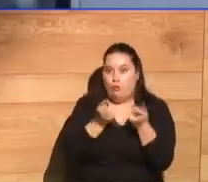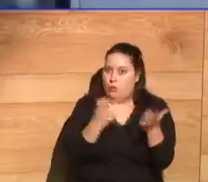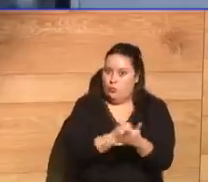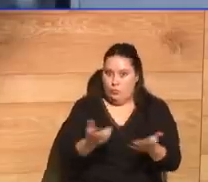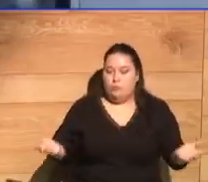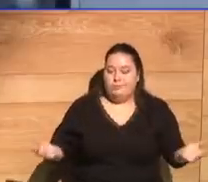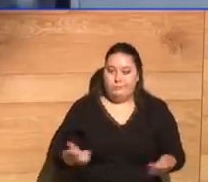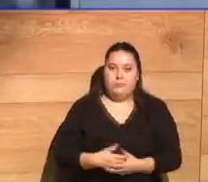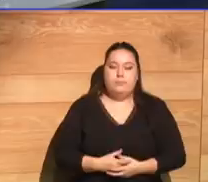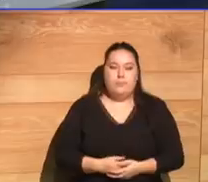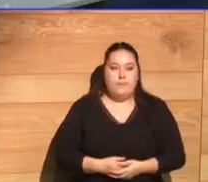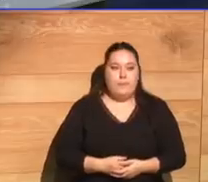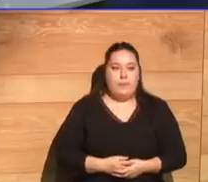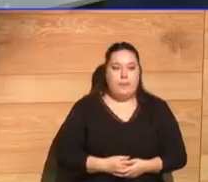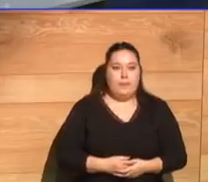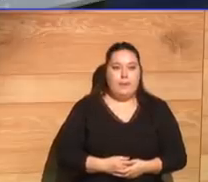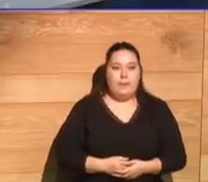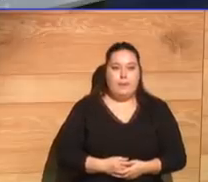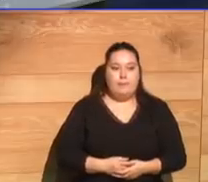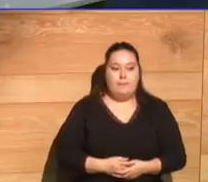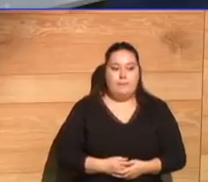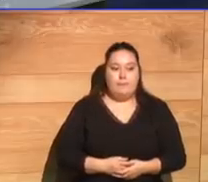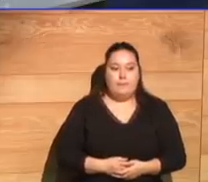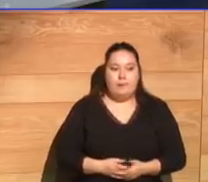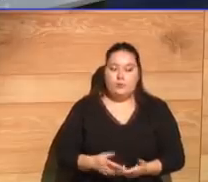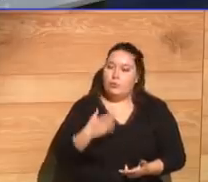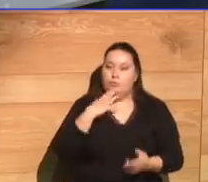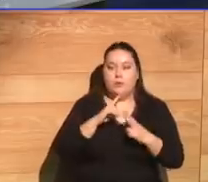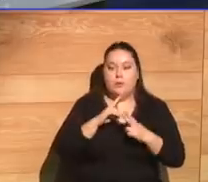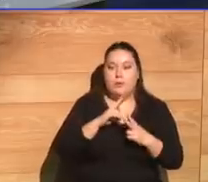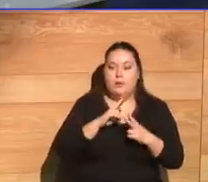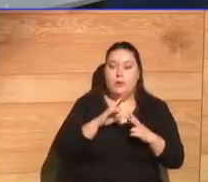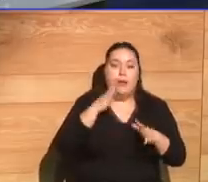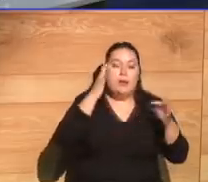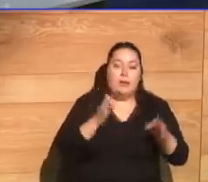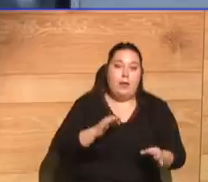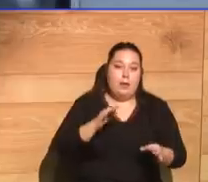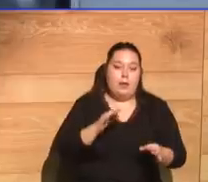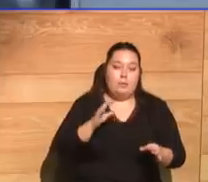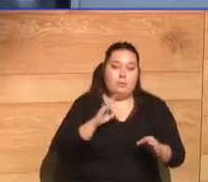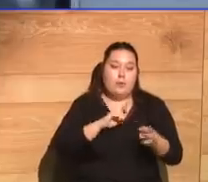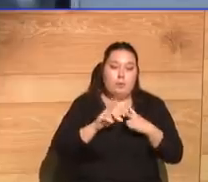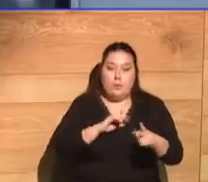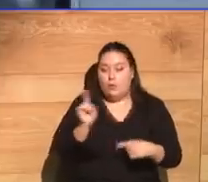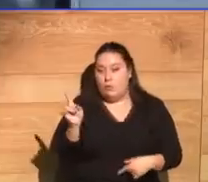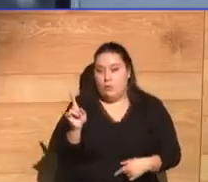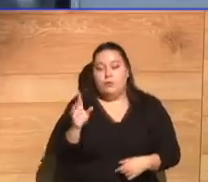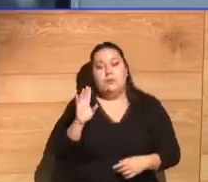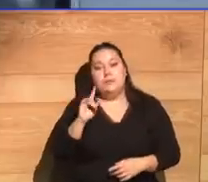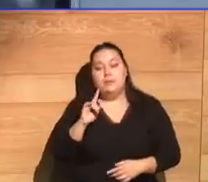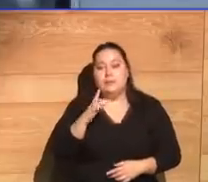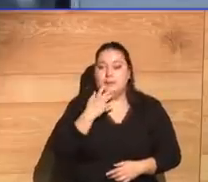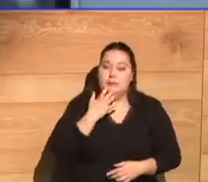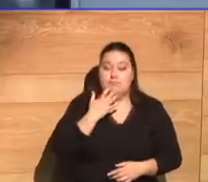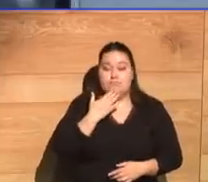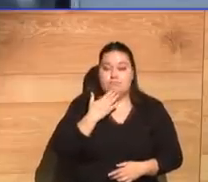tan guapo. Bueno. Esto no va tanto, Arturo, de que responda a la realidad objetiva de las cosas o no, sino que responda a las propias leyes de la película.